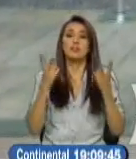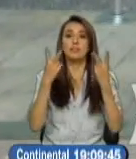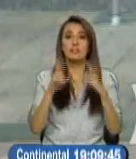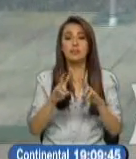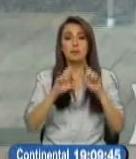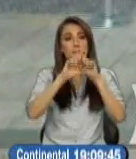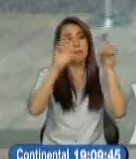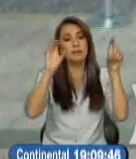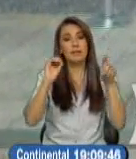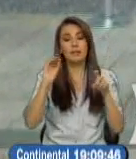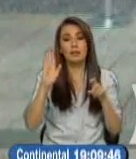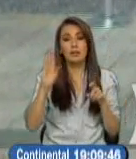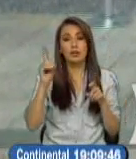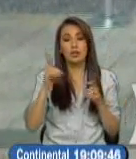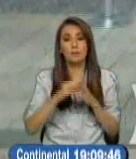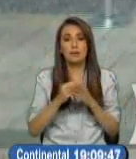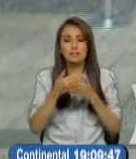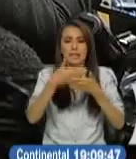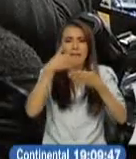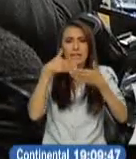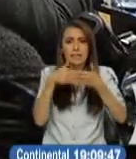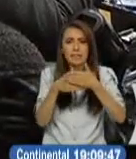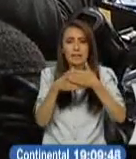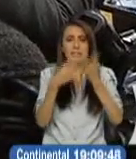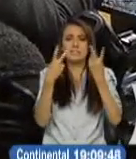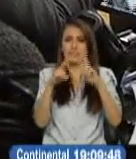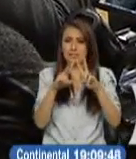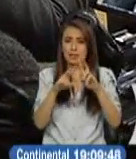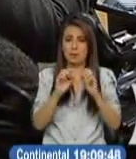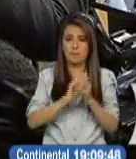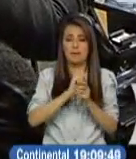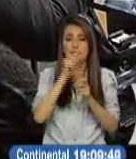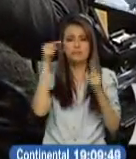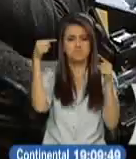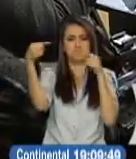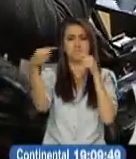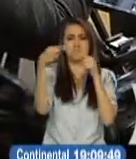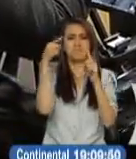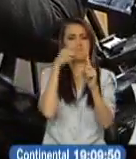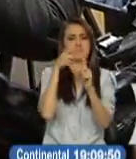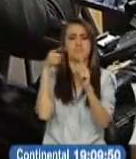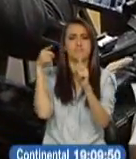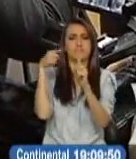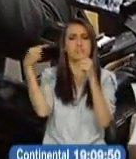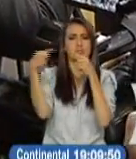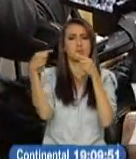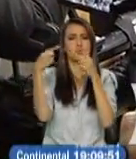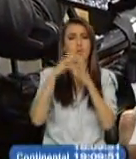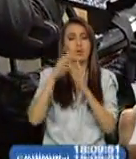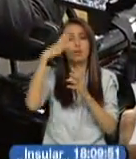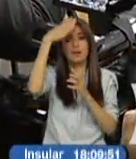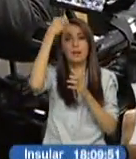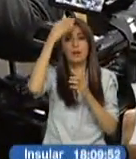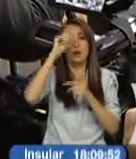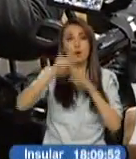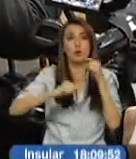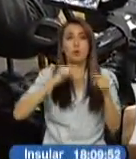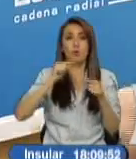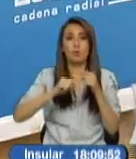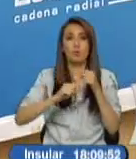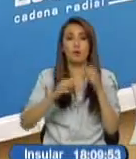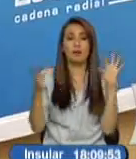constructora brasileña esté detrás de una campaña de desprestigio en su contra, como consecuencia de un episodio que él mantuvo con Marcelo